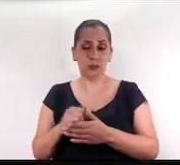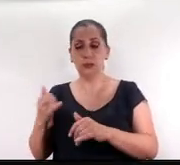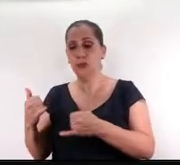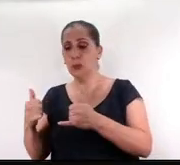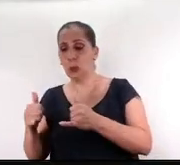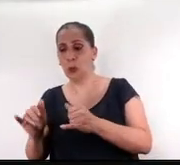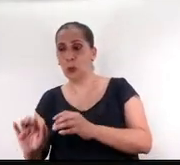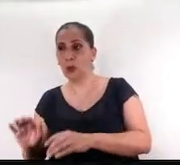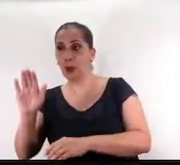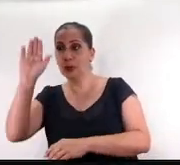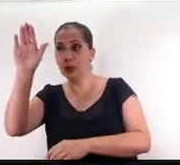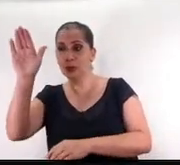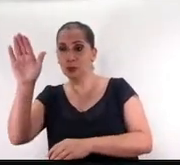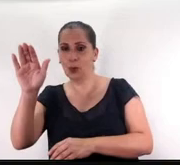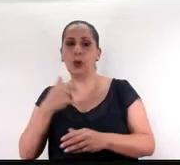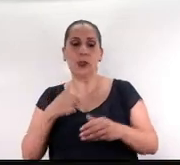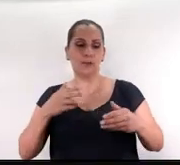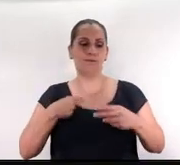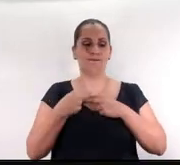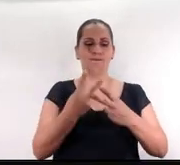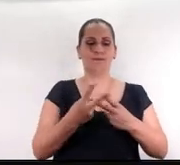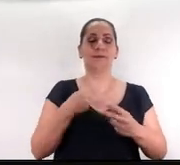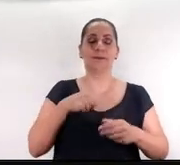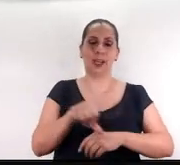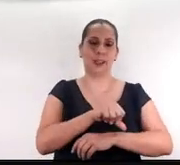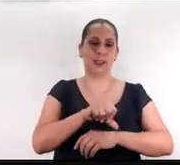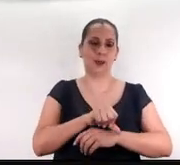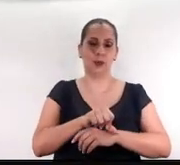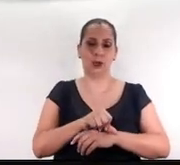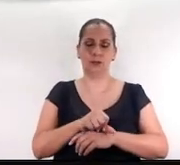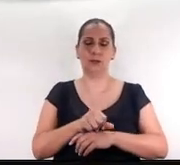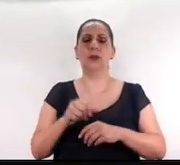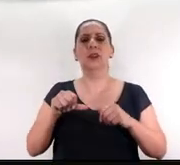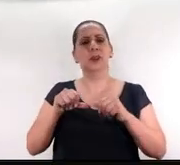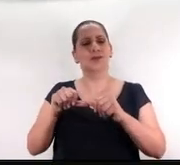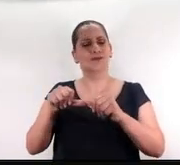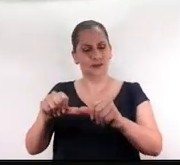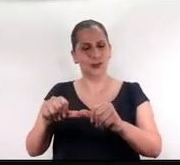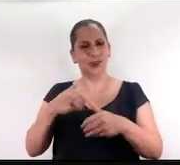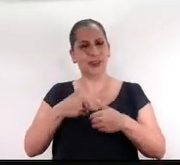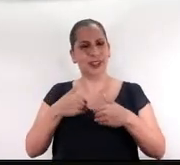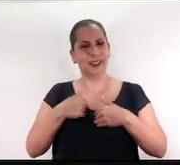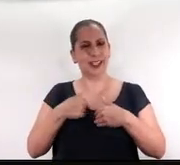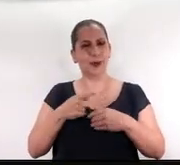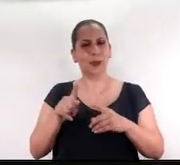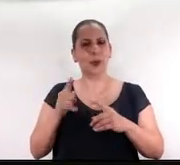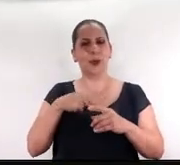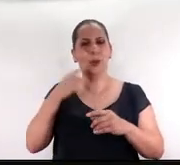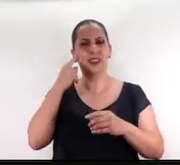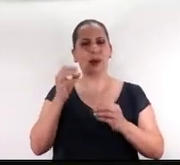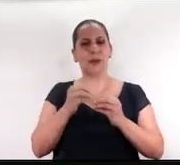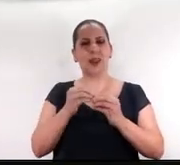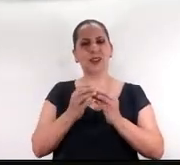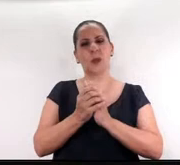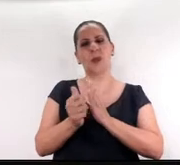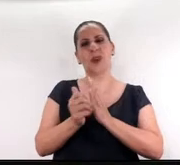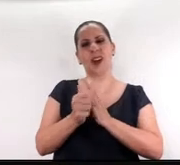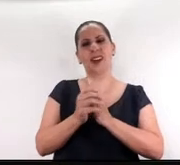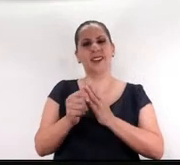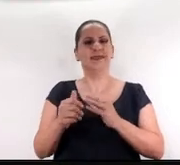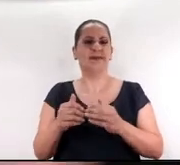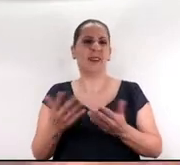jugar baloncesto y la vocación por la arquitectura. Todavía la tengo, pero entendí que era más un hobby que una